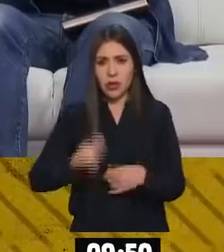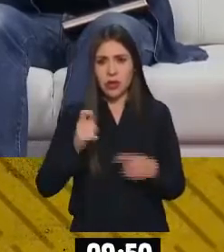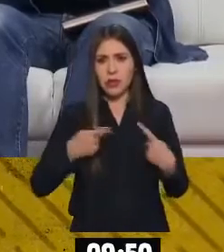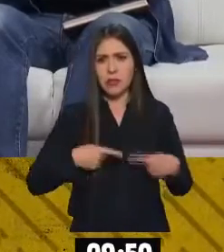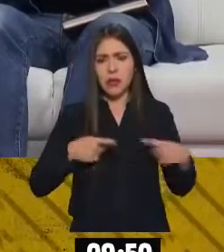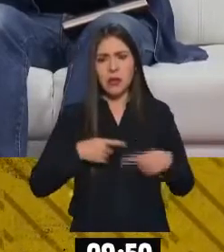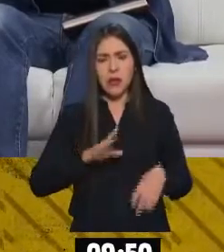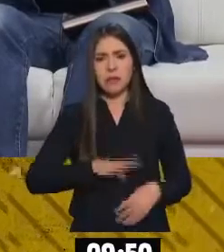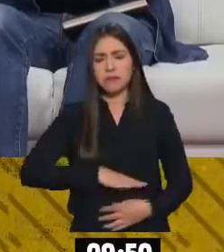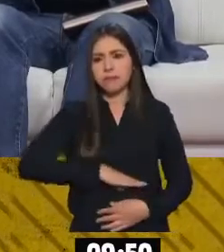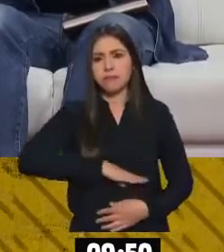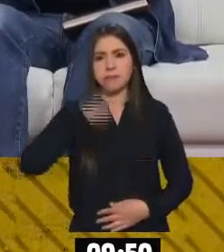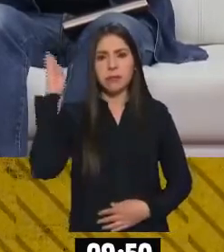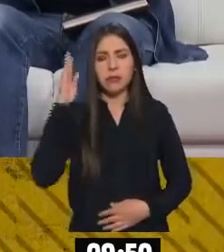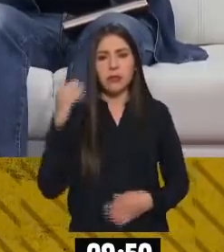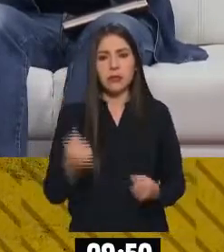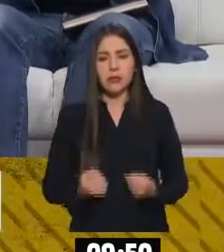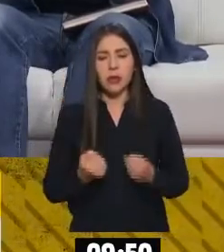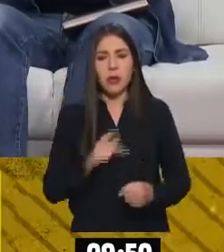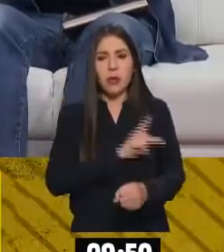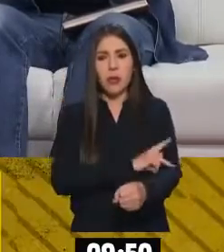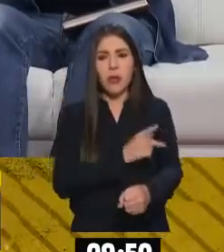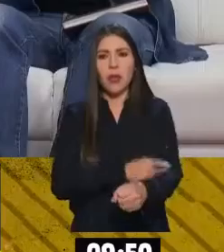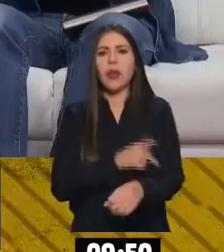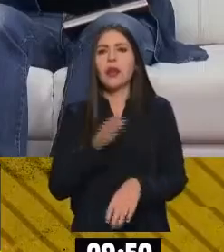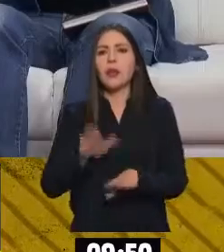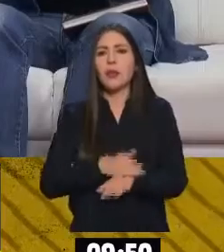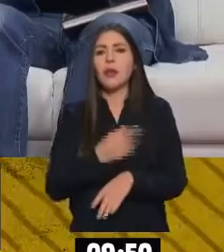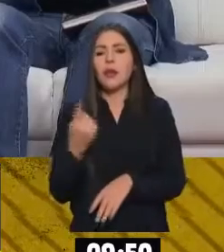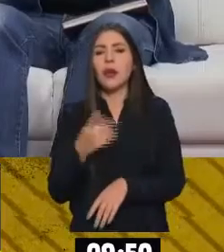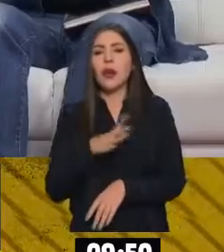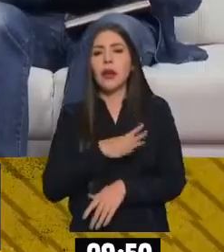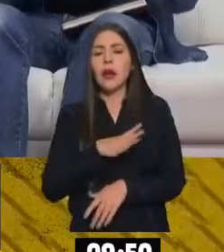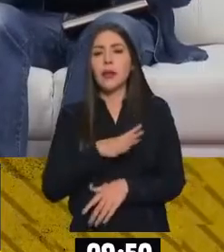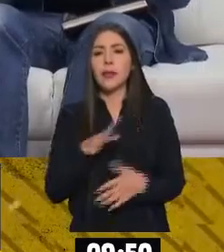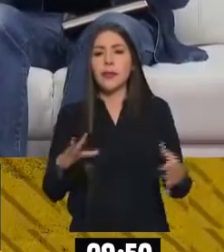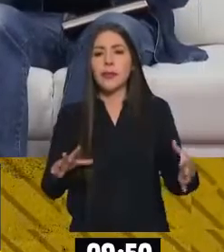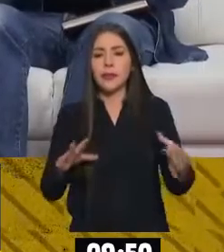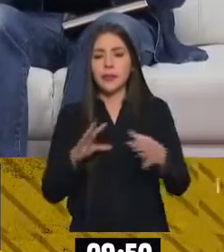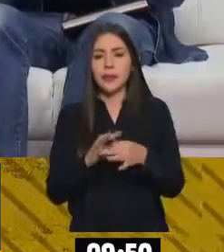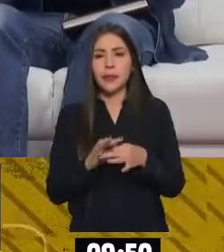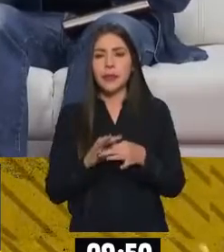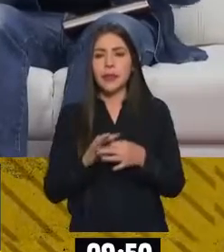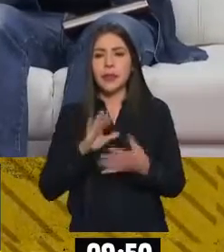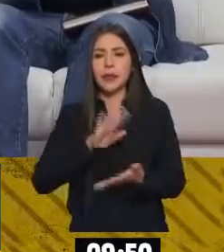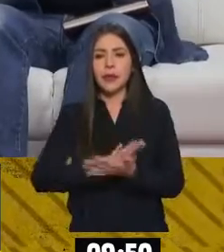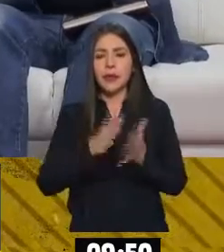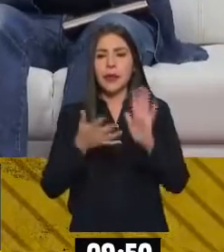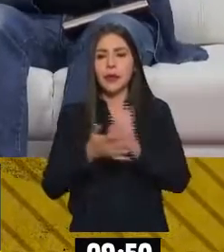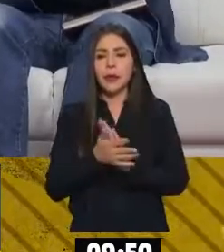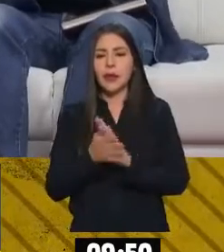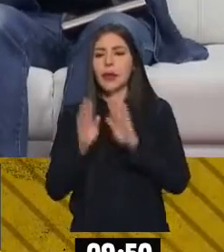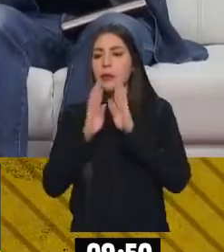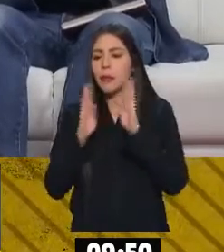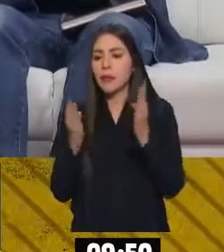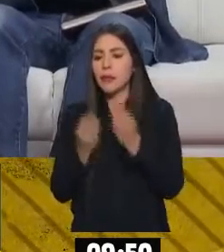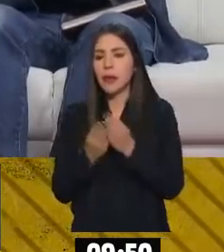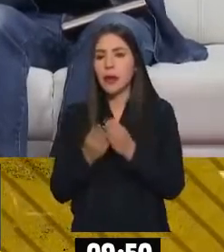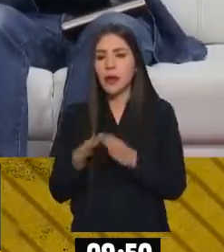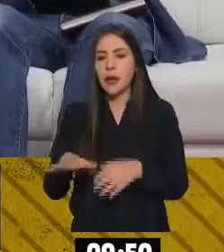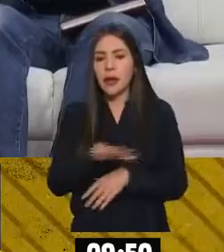más ni menos que la vinculación que existe entre los grupos del crimen organizado con el espacio de